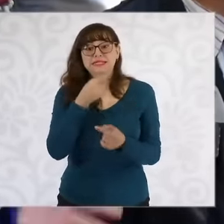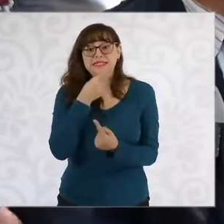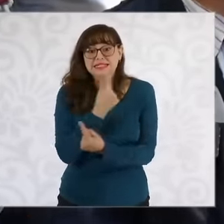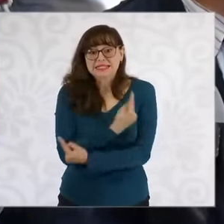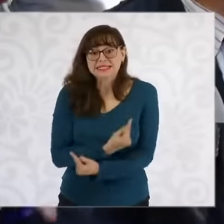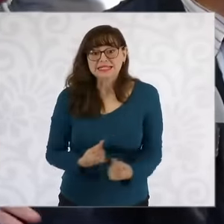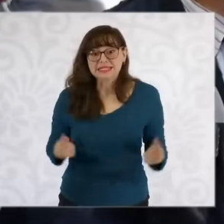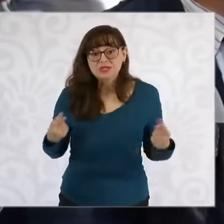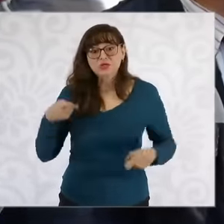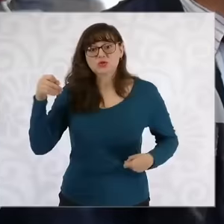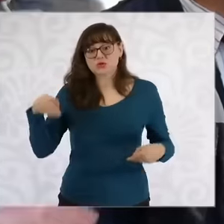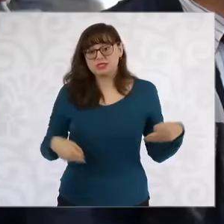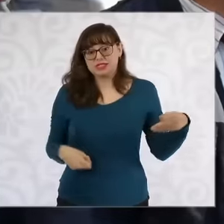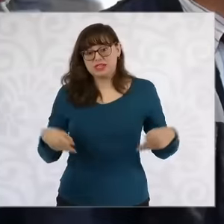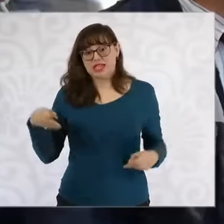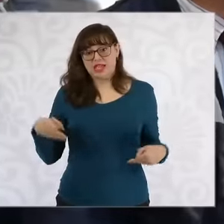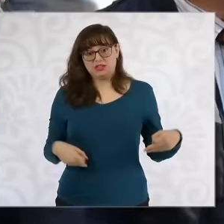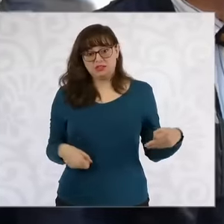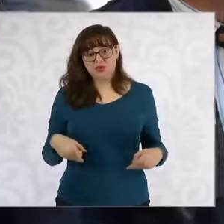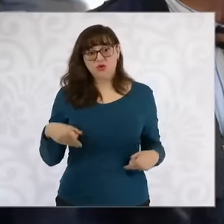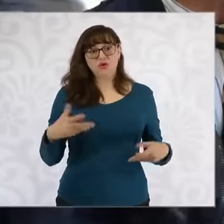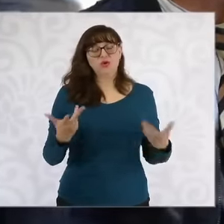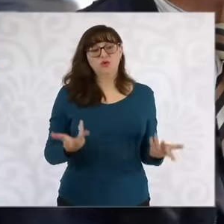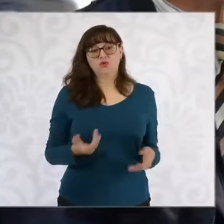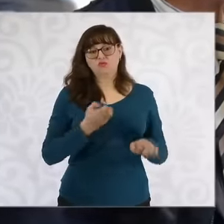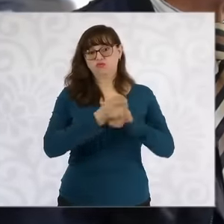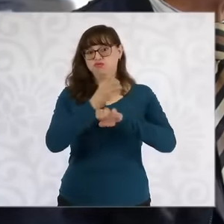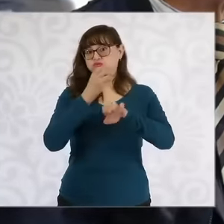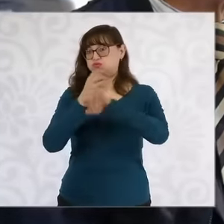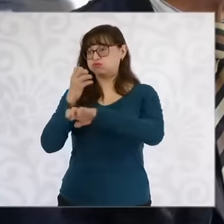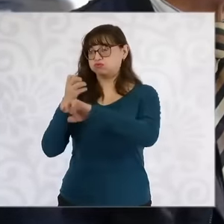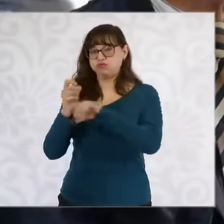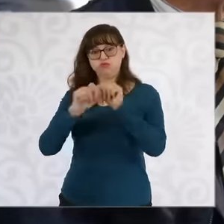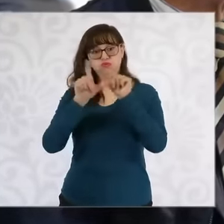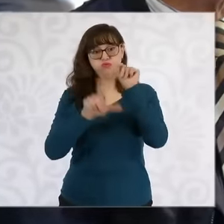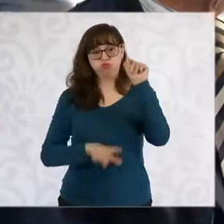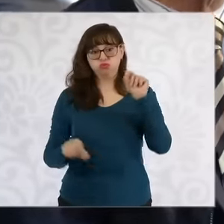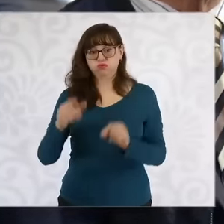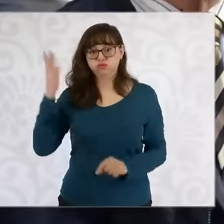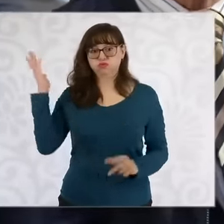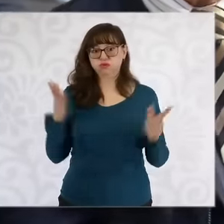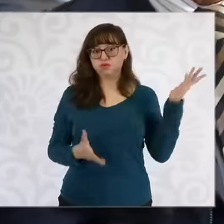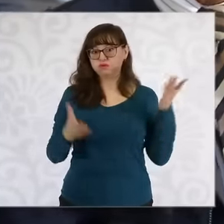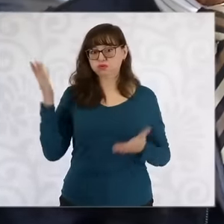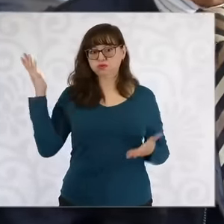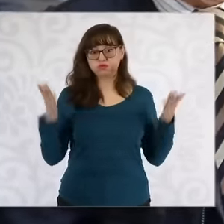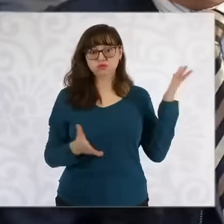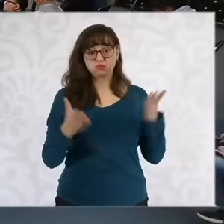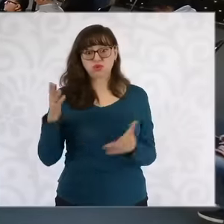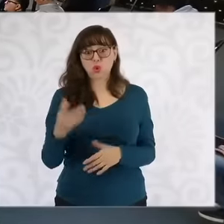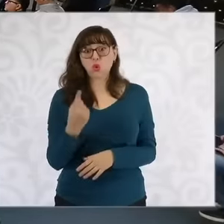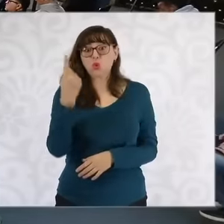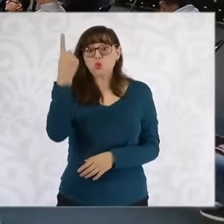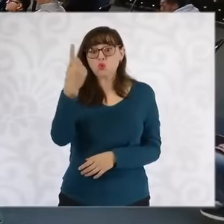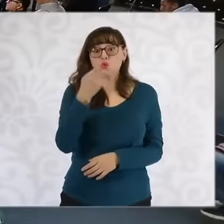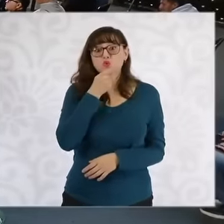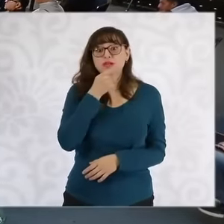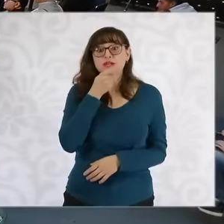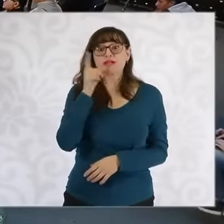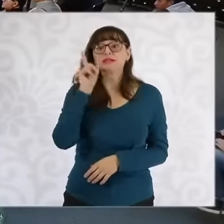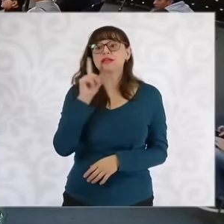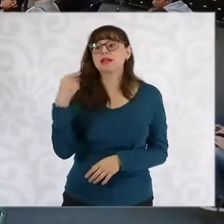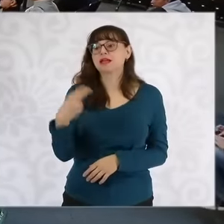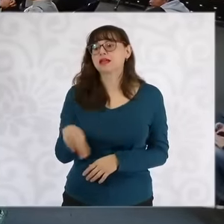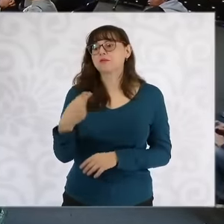participando, niñas, adolescentes de todos los estados del país. Y una de las niñas, Alessandra de